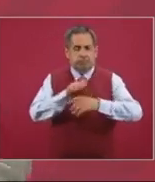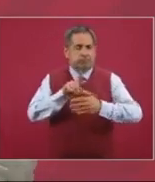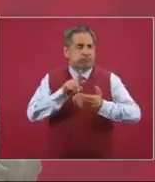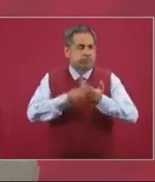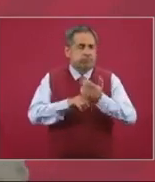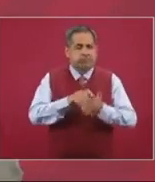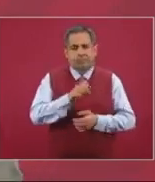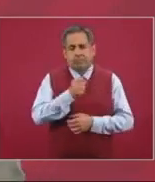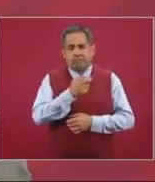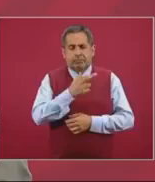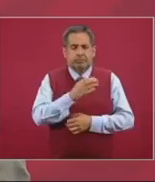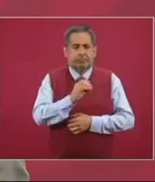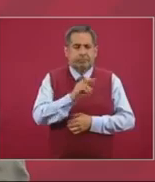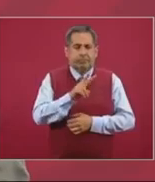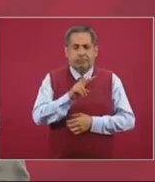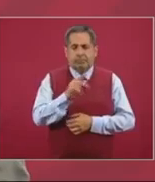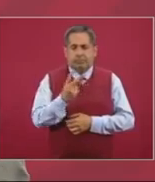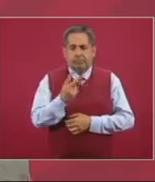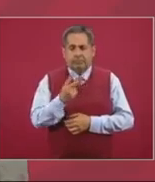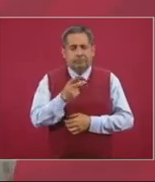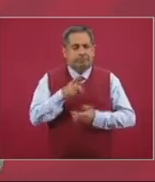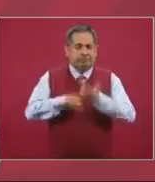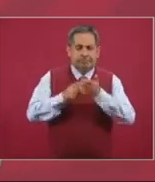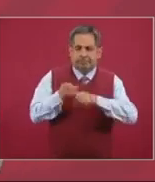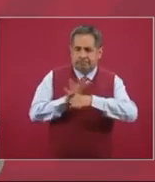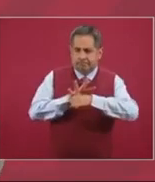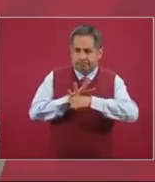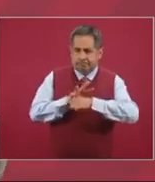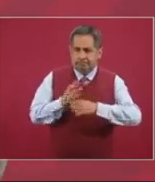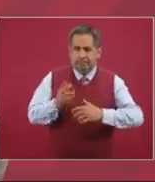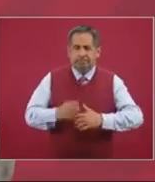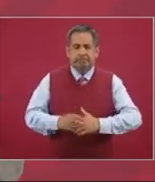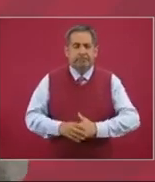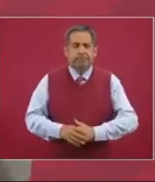epidemia causada por el virus SARS-CoV-2.